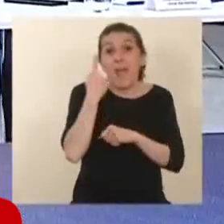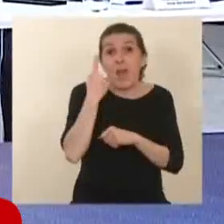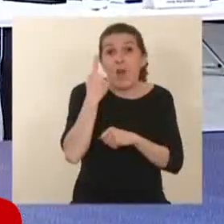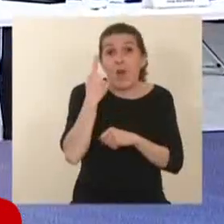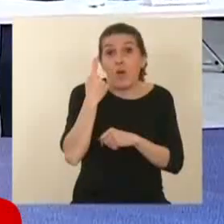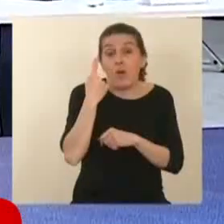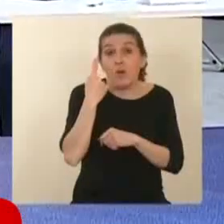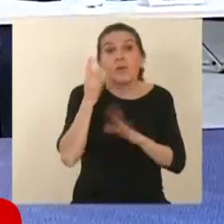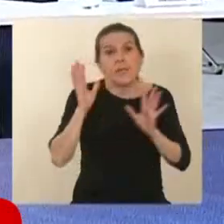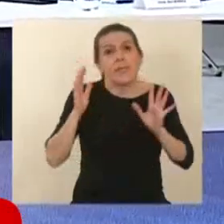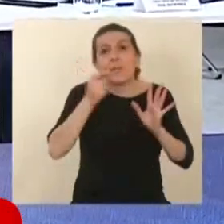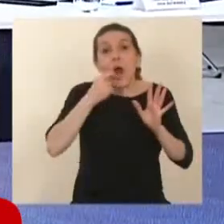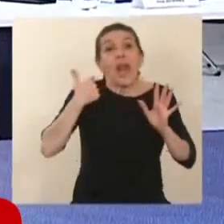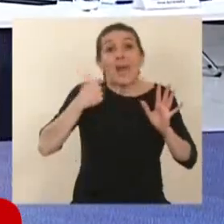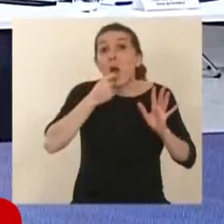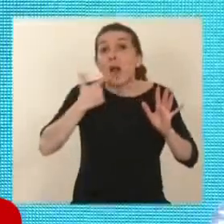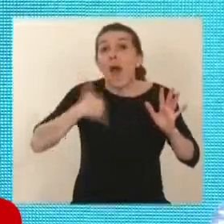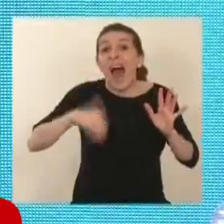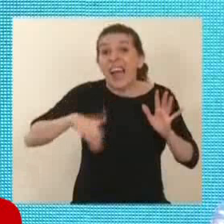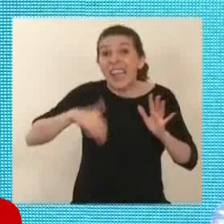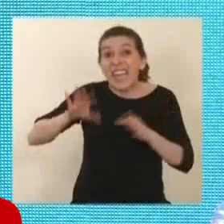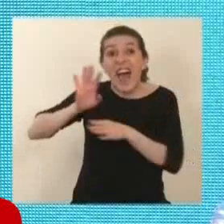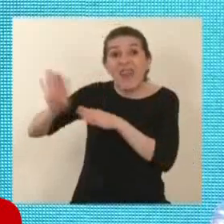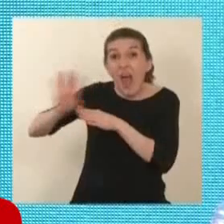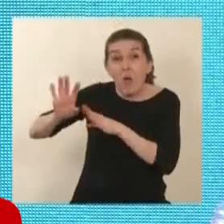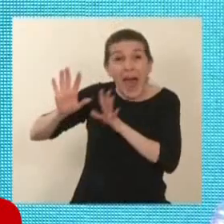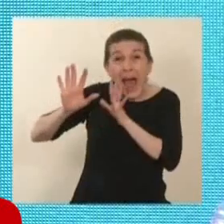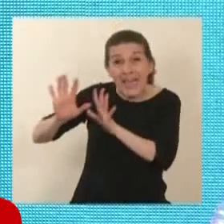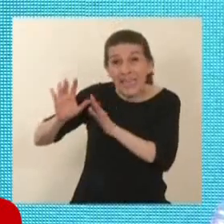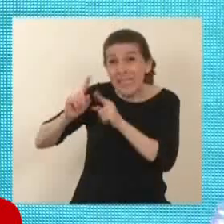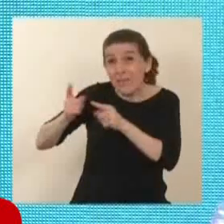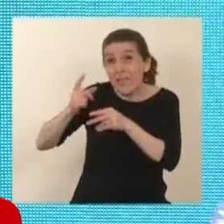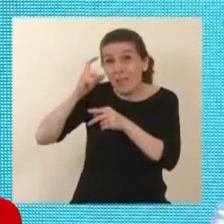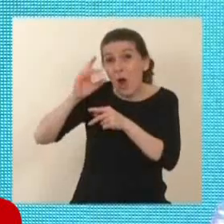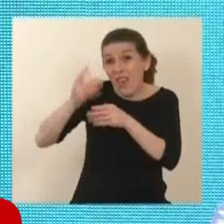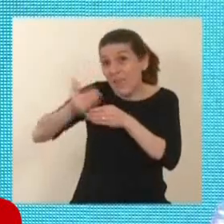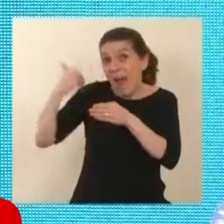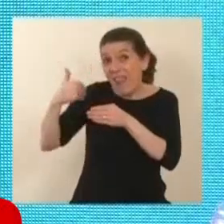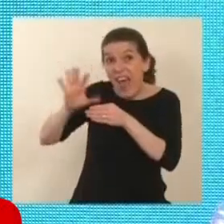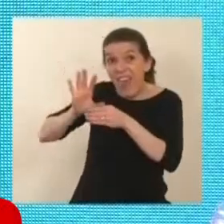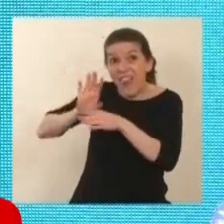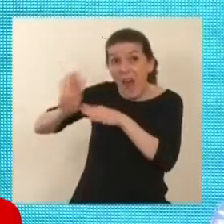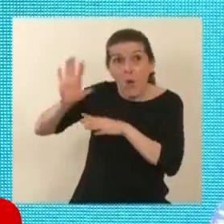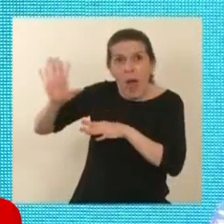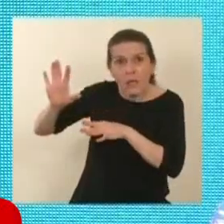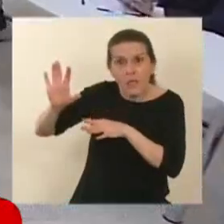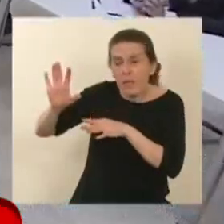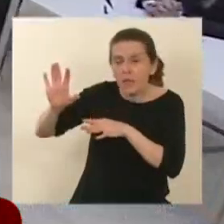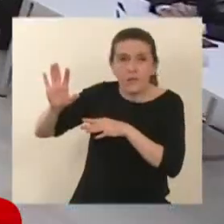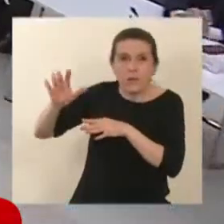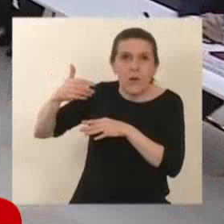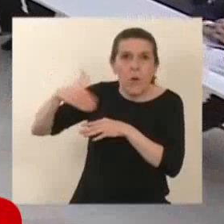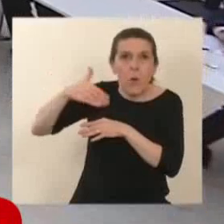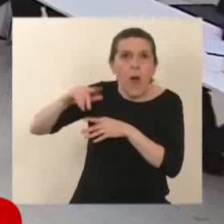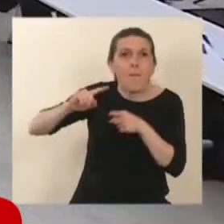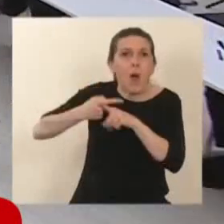Primero, si Argentina hubiese tenido que enfrentar esta carga de deuda, la consecuencia que eso hubiese tenido para